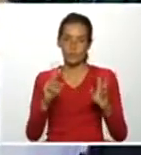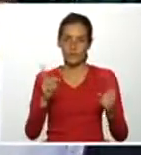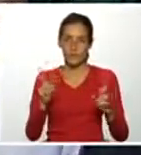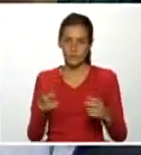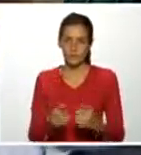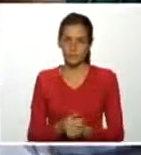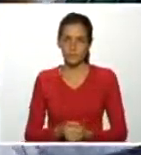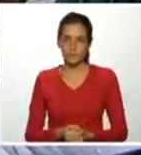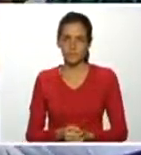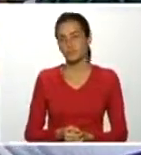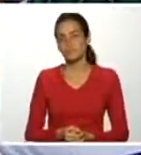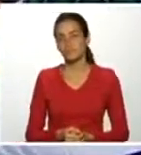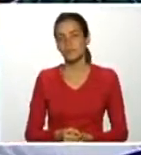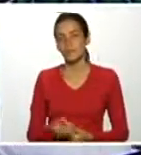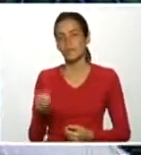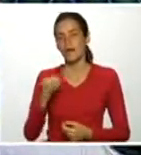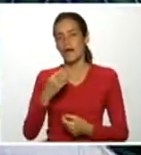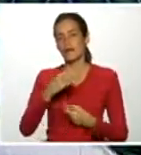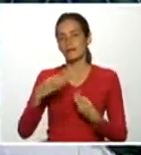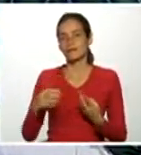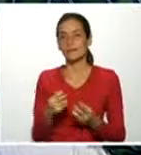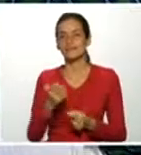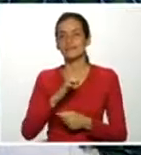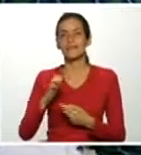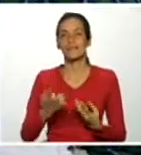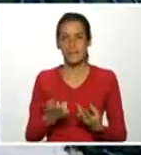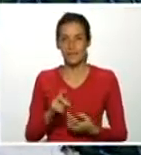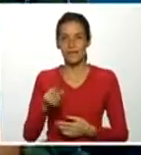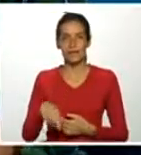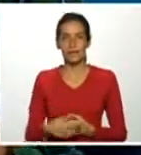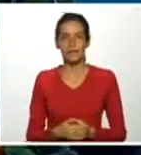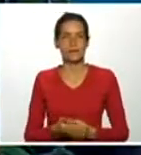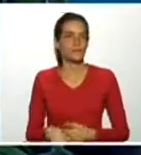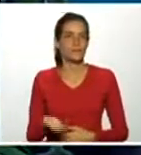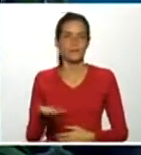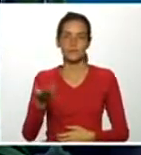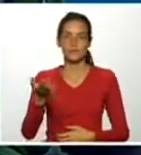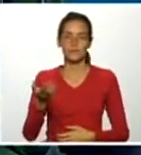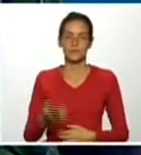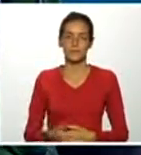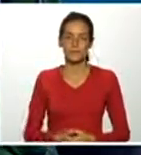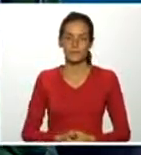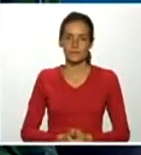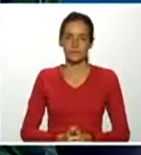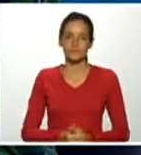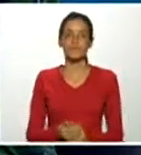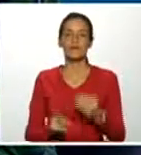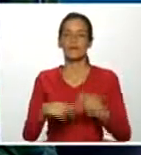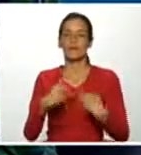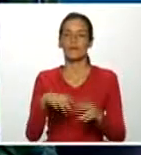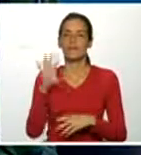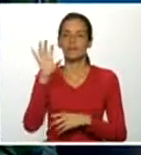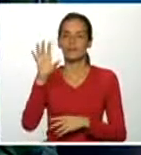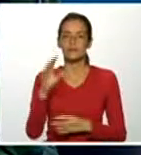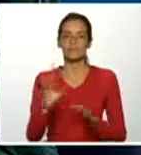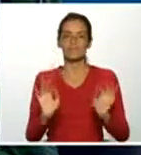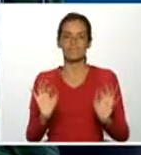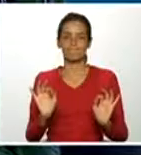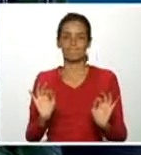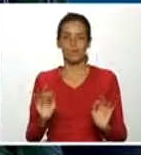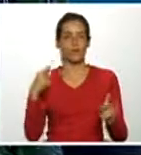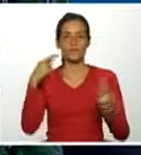que, más allá de su carácter estratégico, pues también es ley, que es el plan de la patria. Concretamente